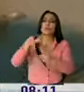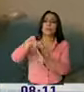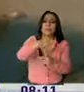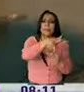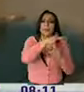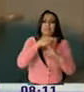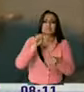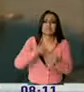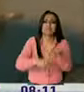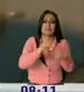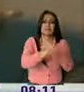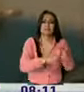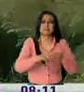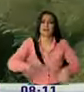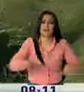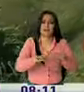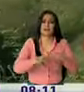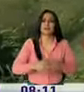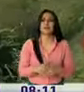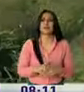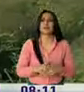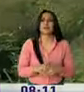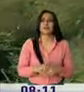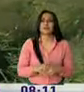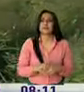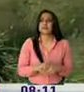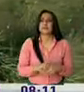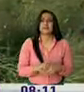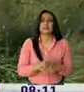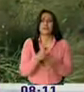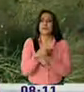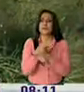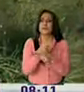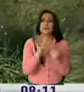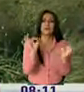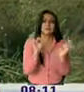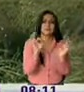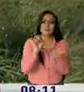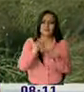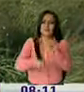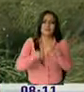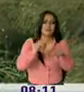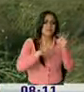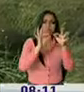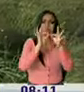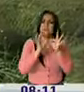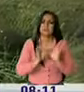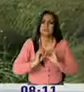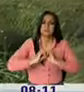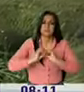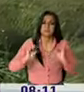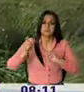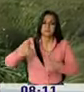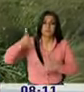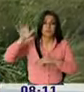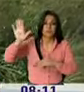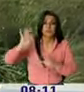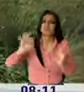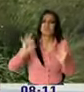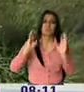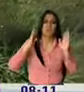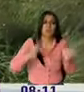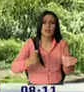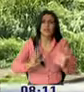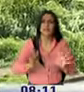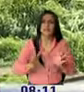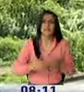encontraba el espacio verde. Está bien descuidado. No hay mantenimiento por parte de las autoridades competentes.